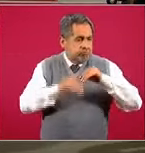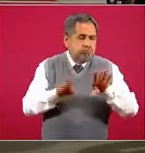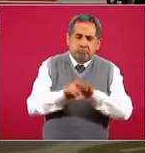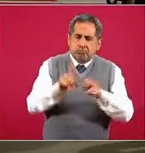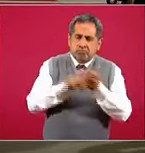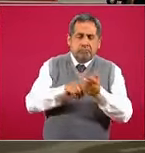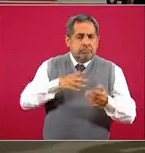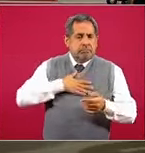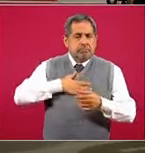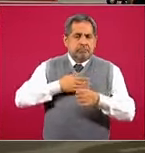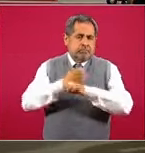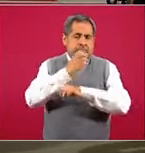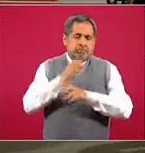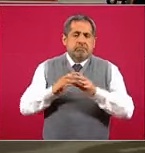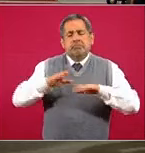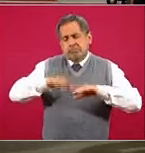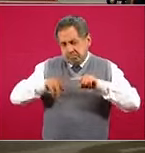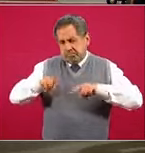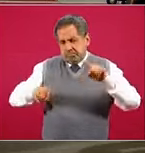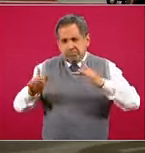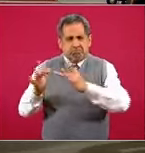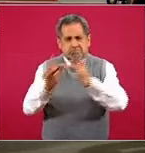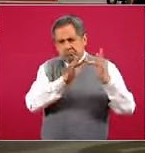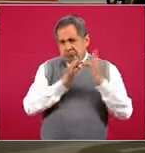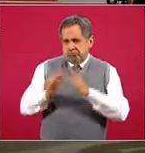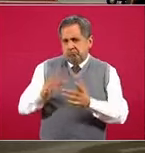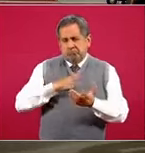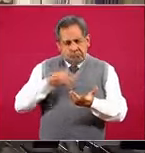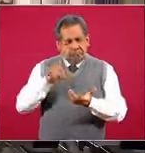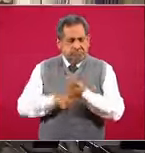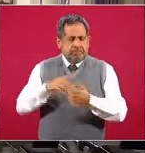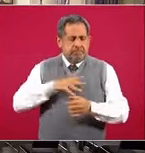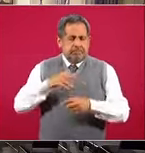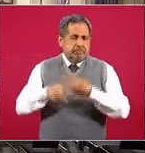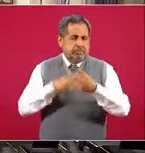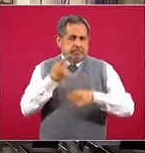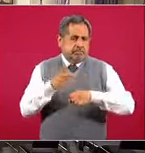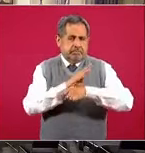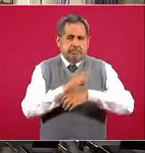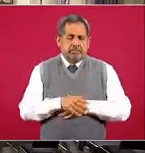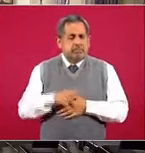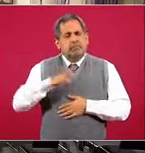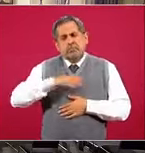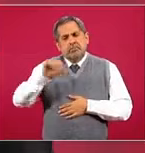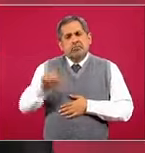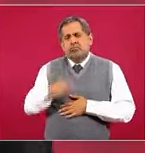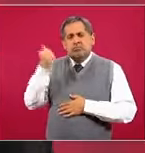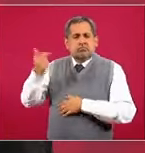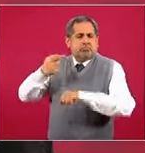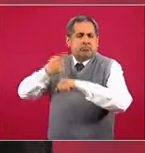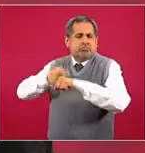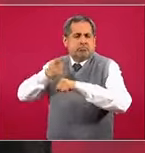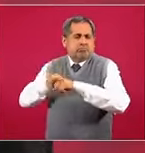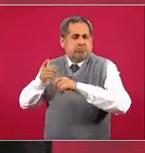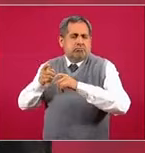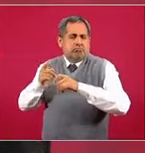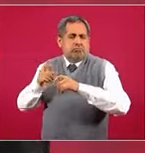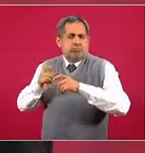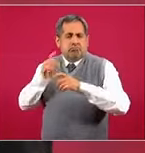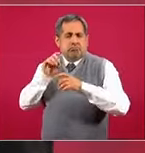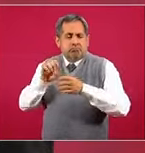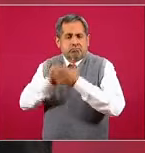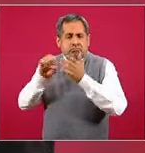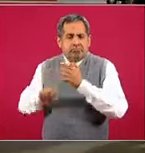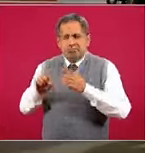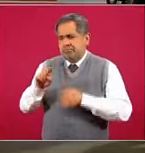su ámbito local. Sí se hace y se ha hecho específicamente para COVID, se ha hecho también para otras enfermedades como las transmitidas